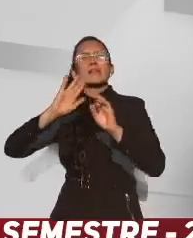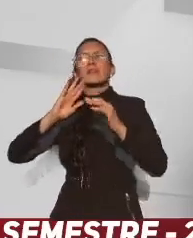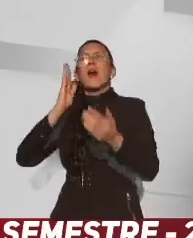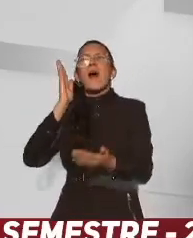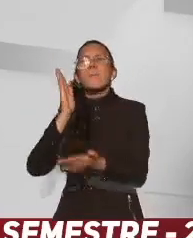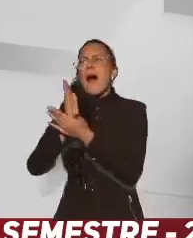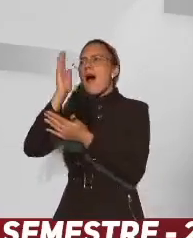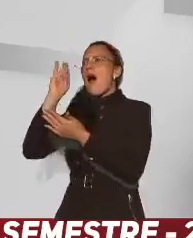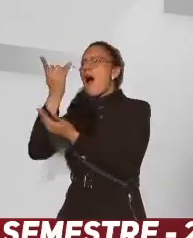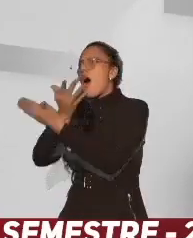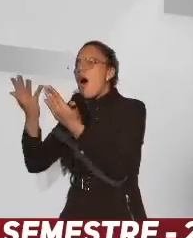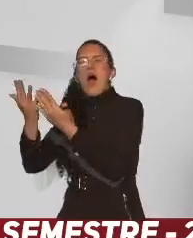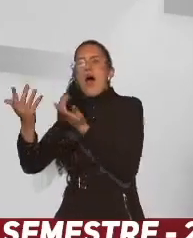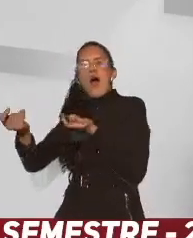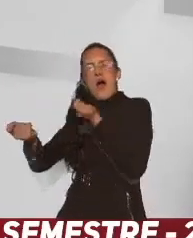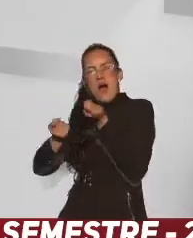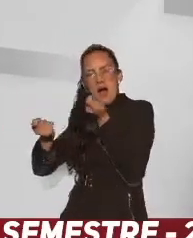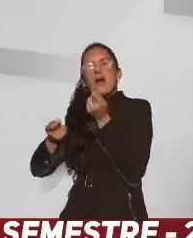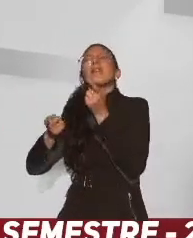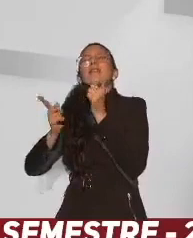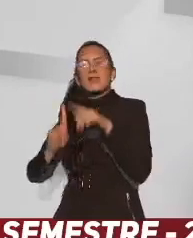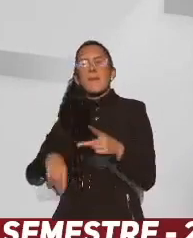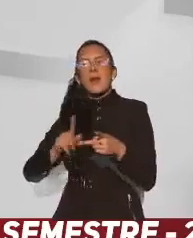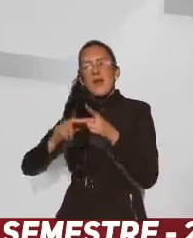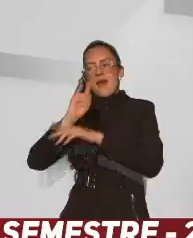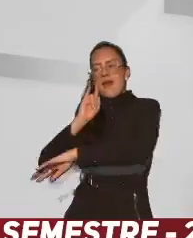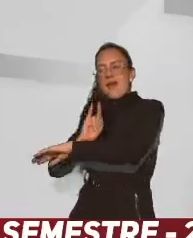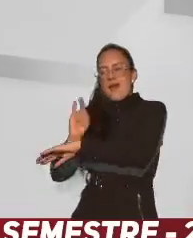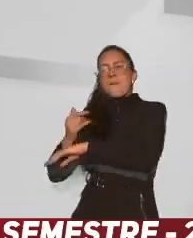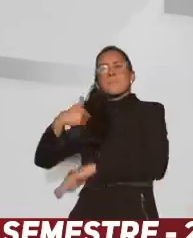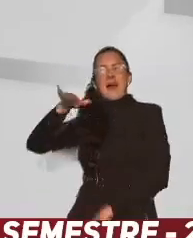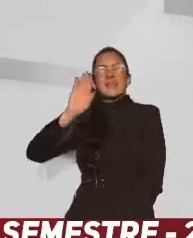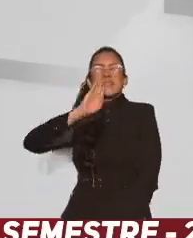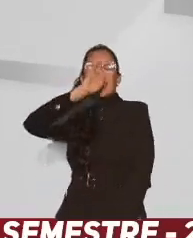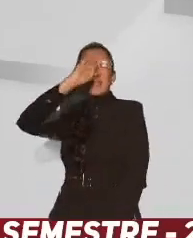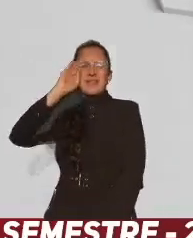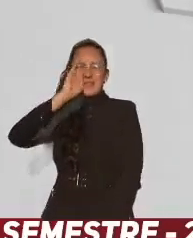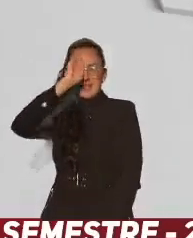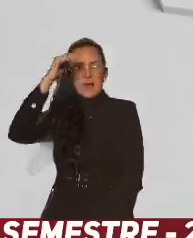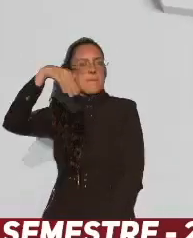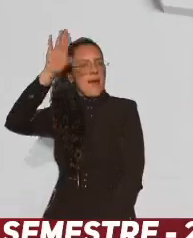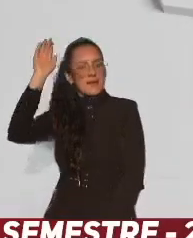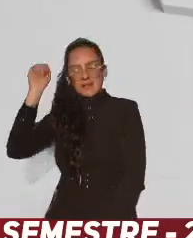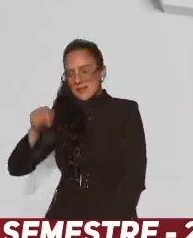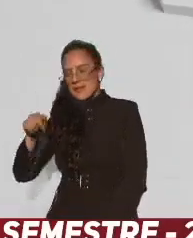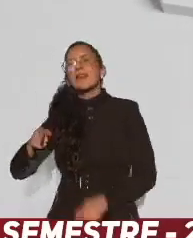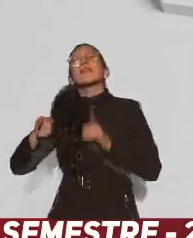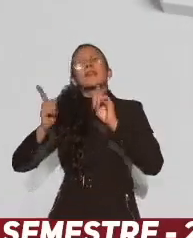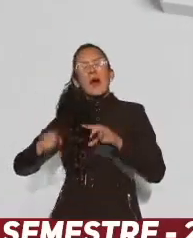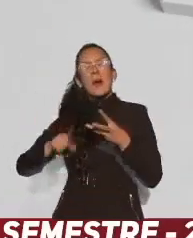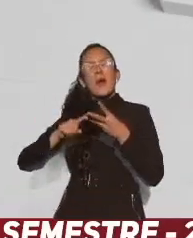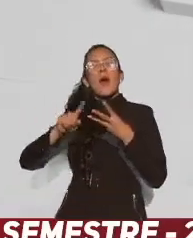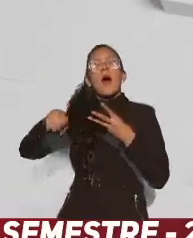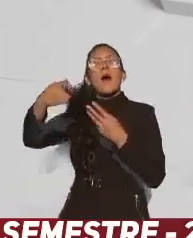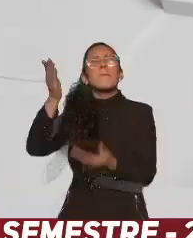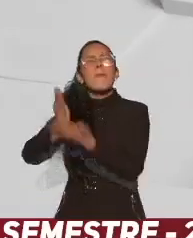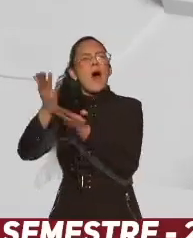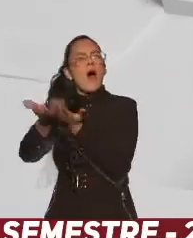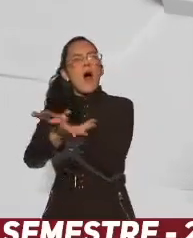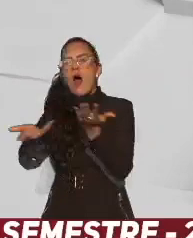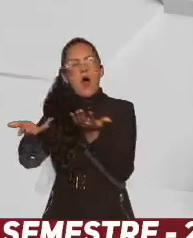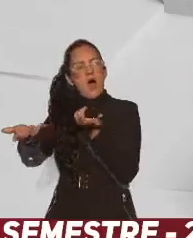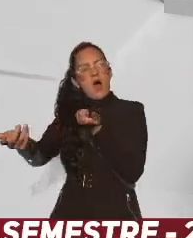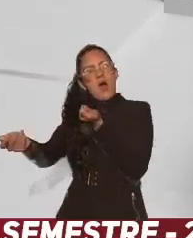riesgos, en el fortalecimiento de la cultura de control y algo muy importante que es el enfoque hacia la prevención. Este tipo de capacitaciones a